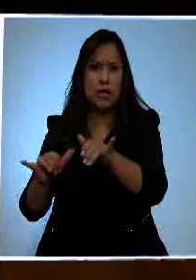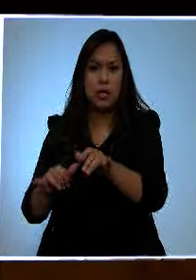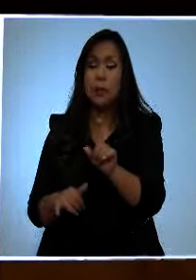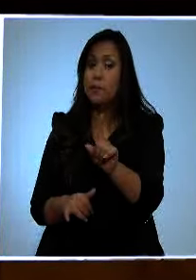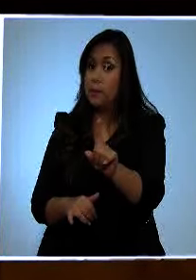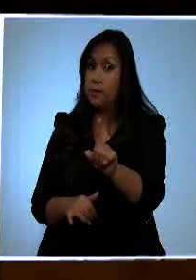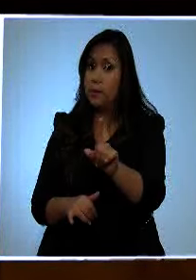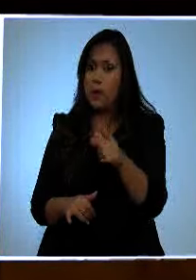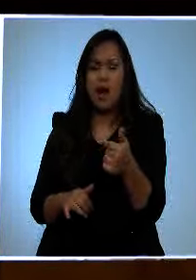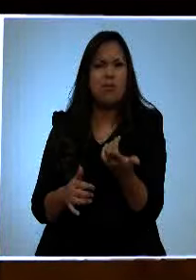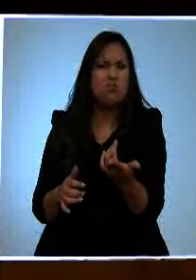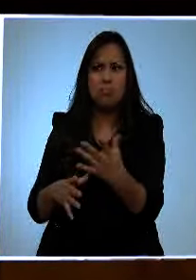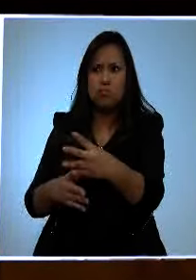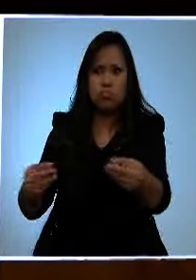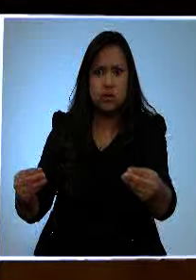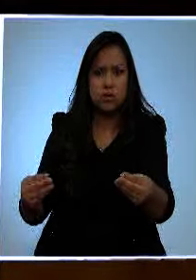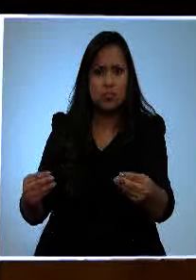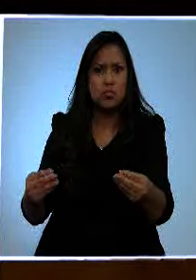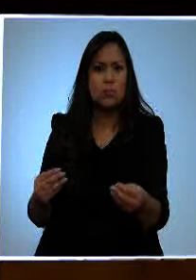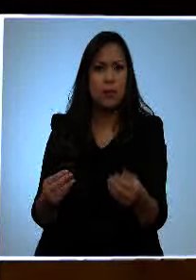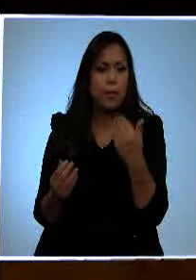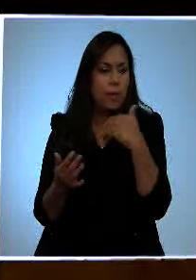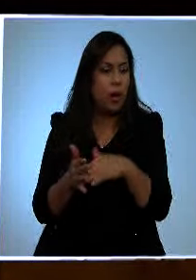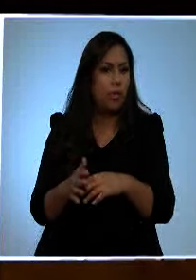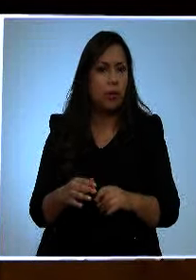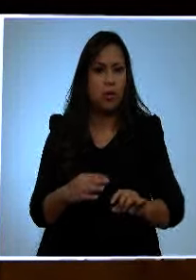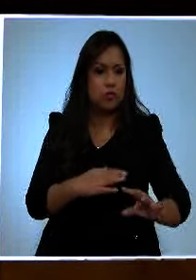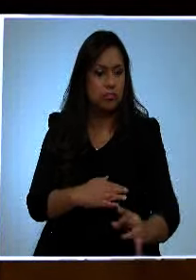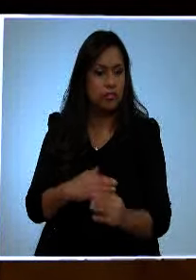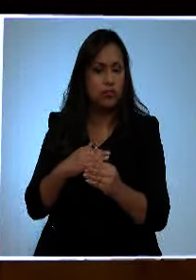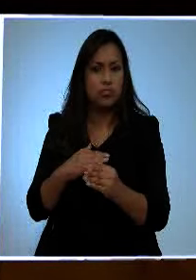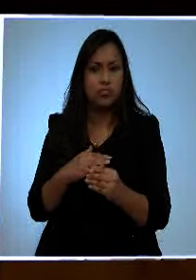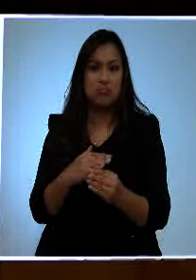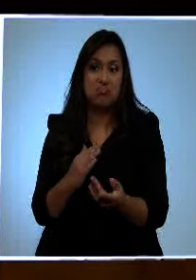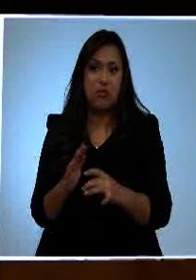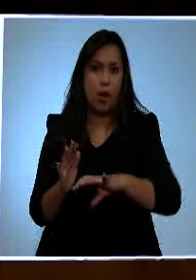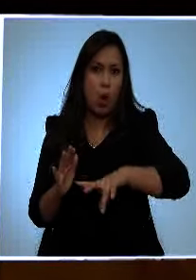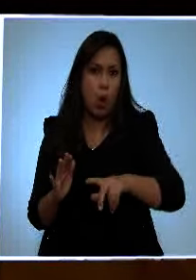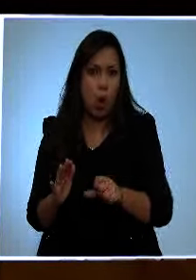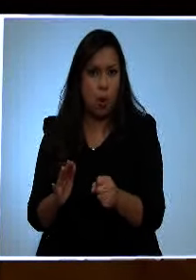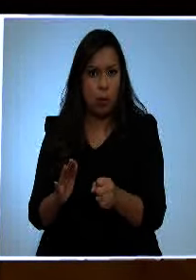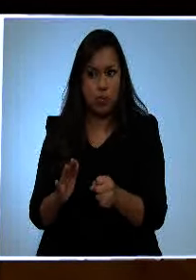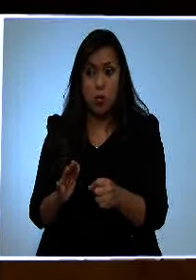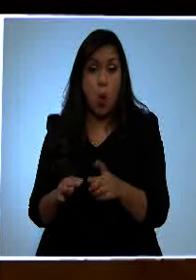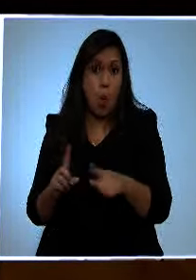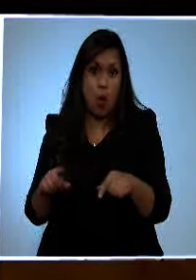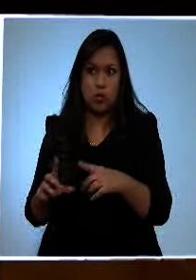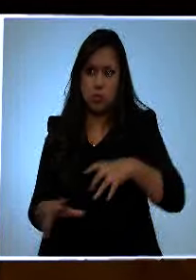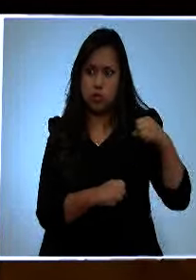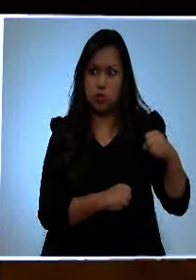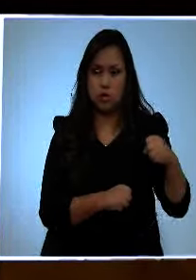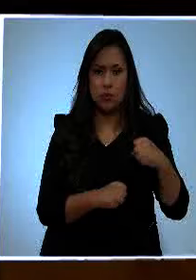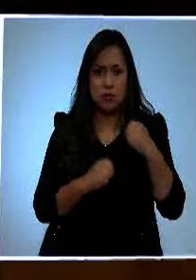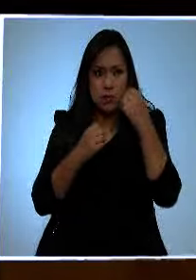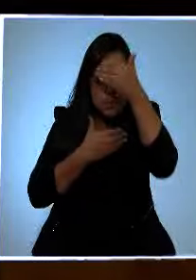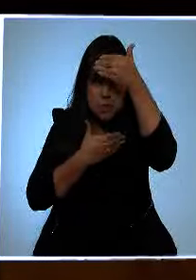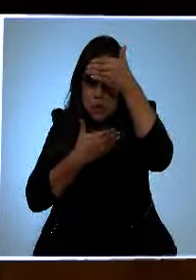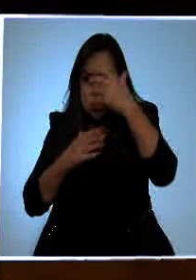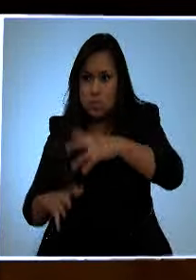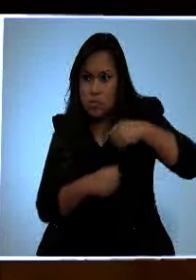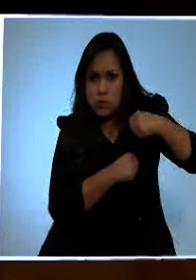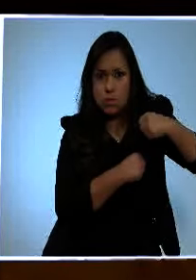desapare se puede atar otro tipo de delito como hurto robo secuestro y que se tienen las